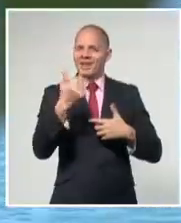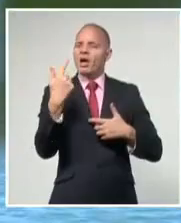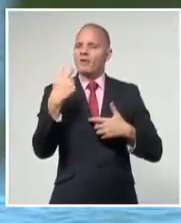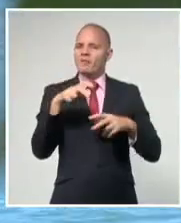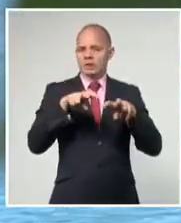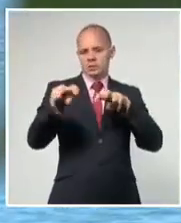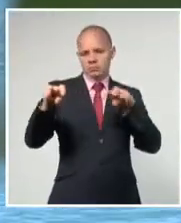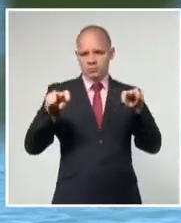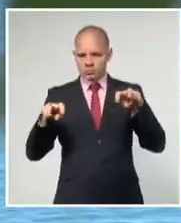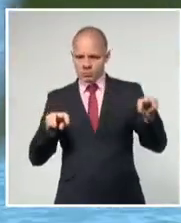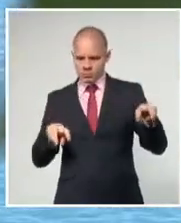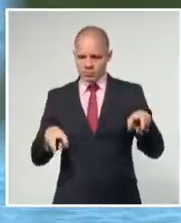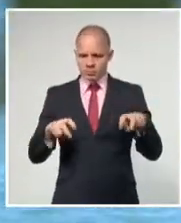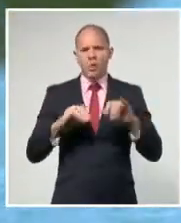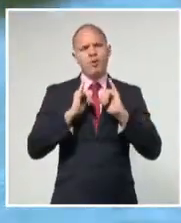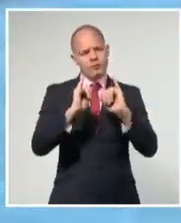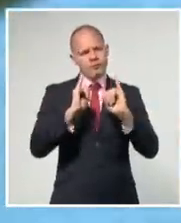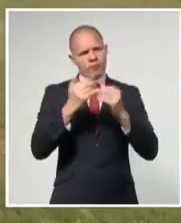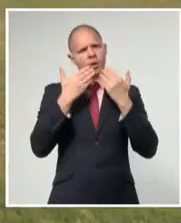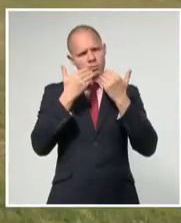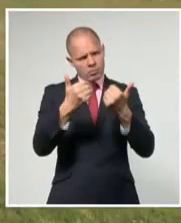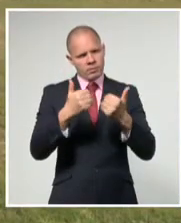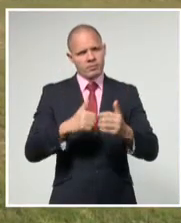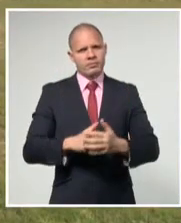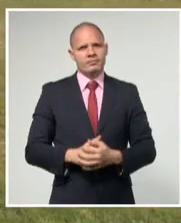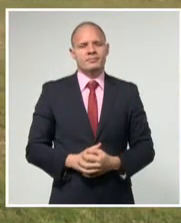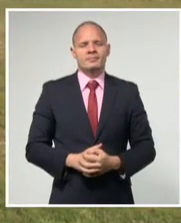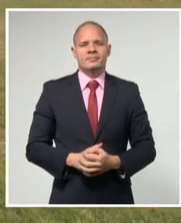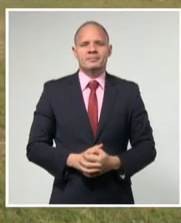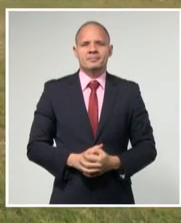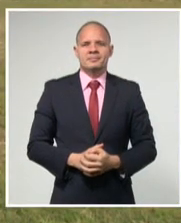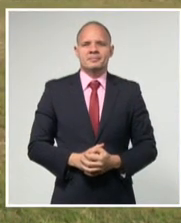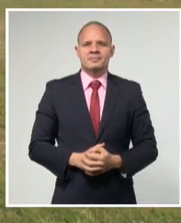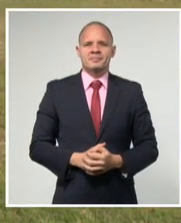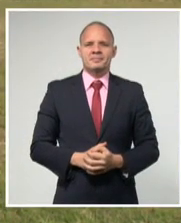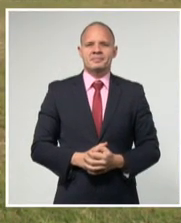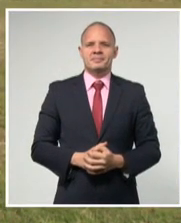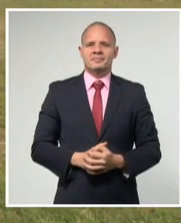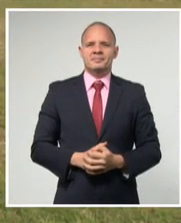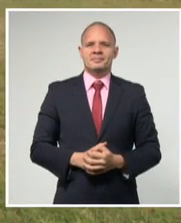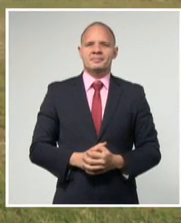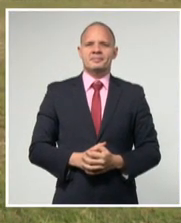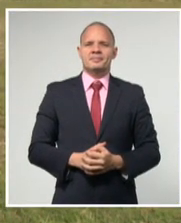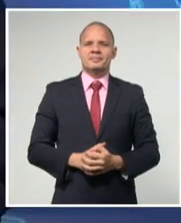desde las tunas y análogas britto sistema informativo de la televisión cubana